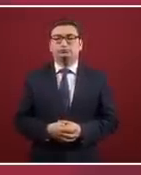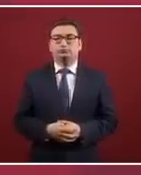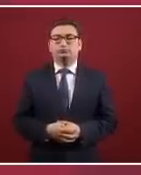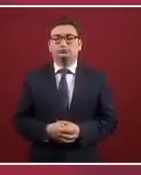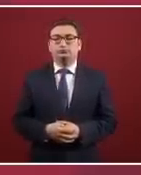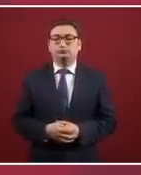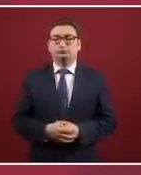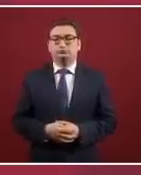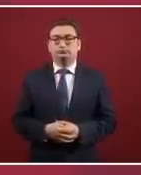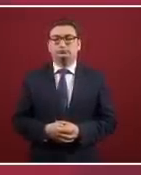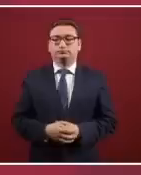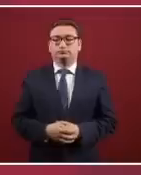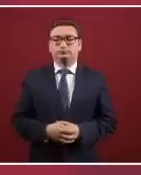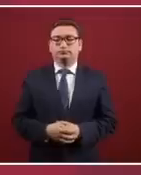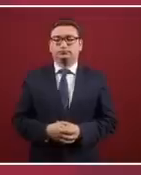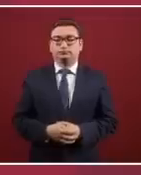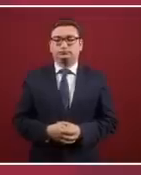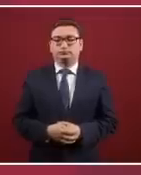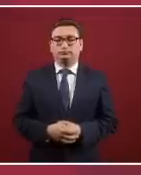es